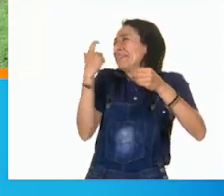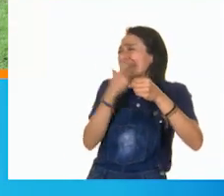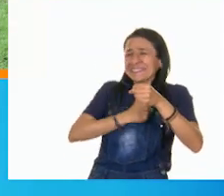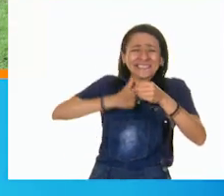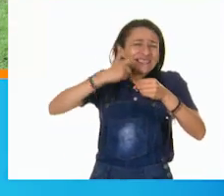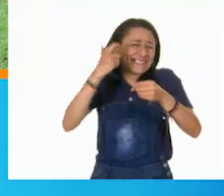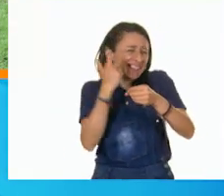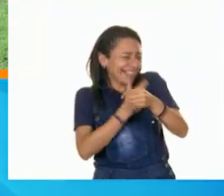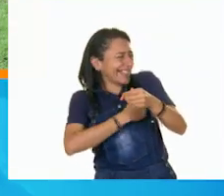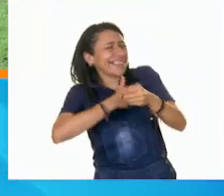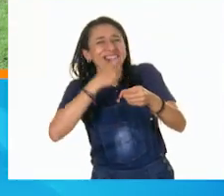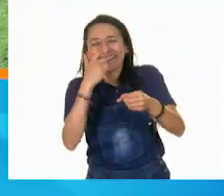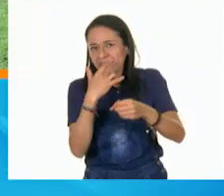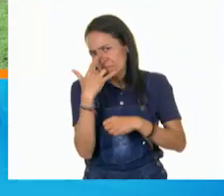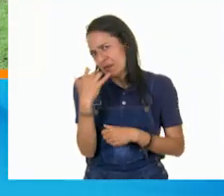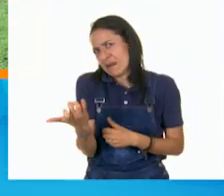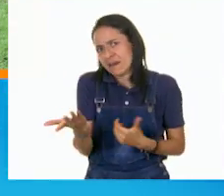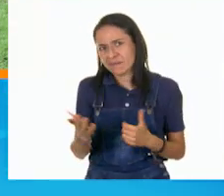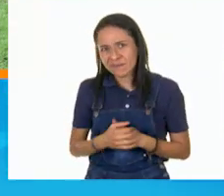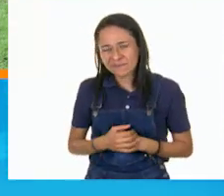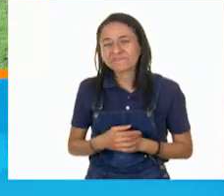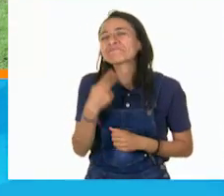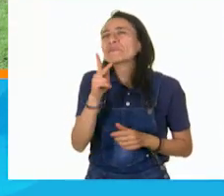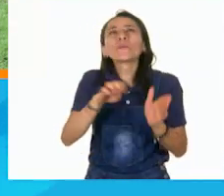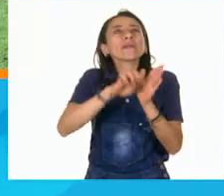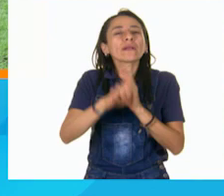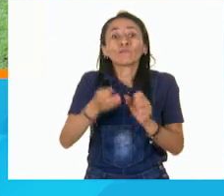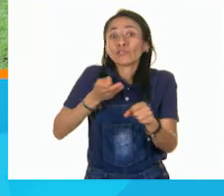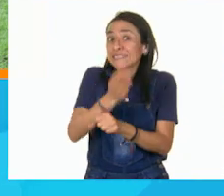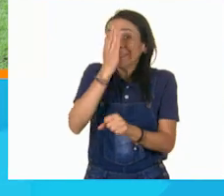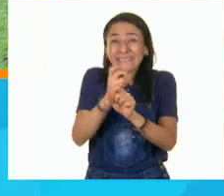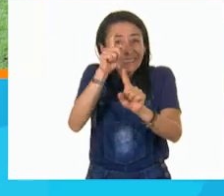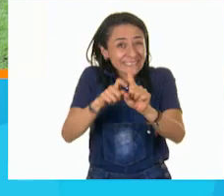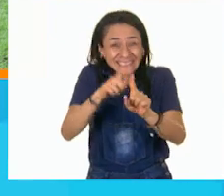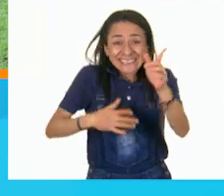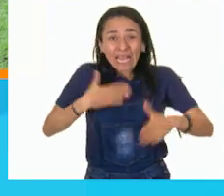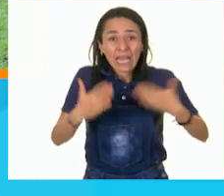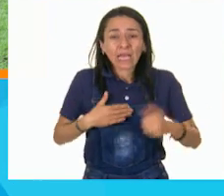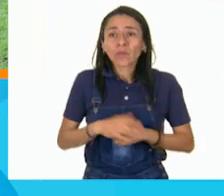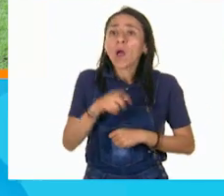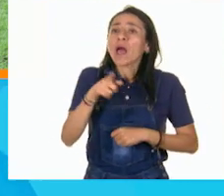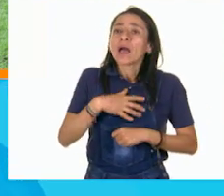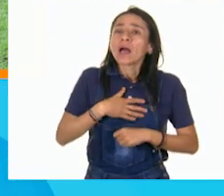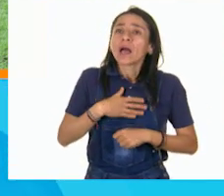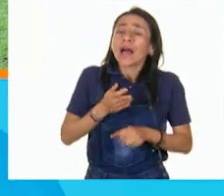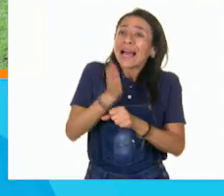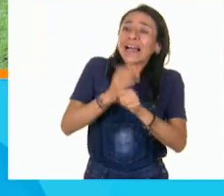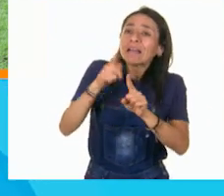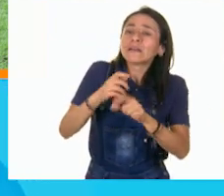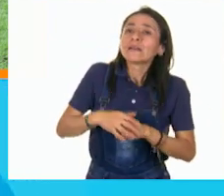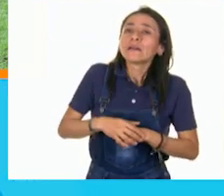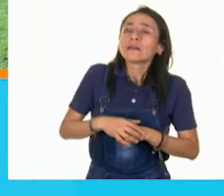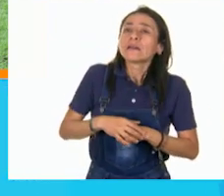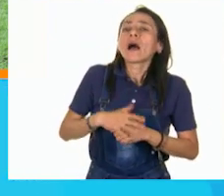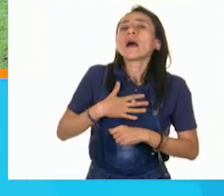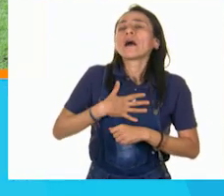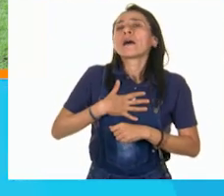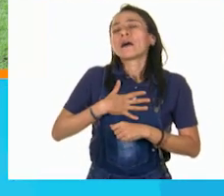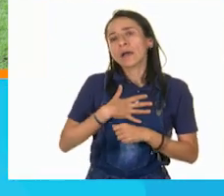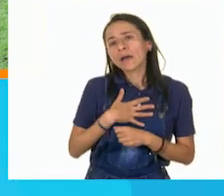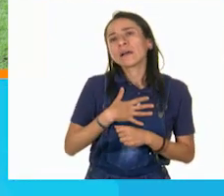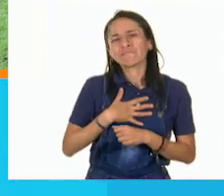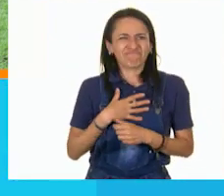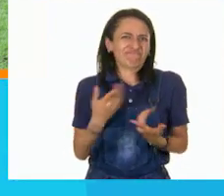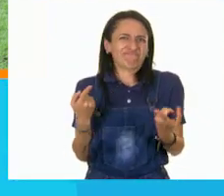O en el momento más divertido de un chiste, solo sintieras alivio. Entonces quizás sí